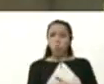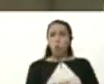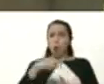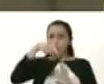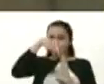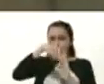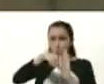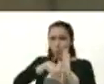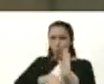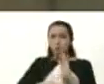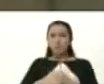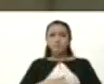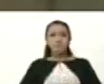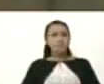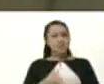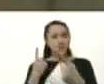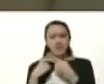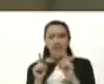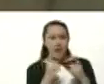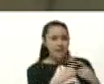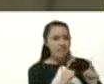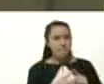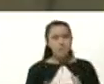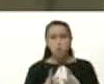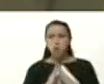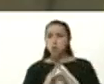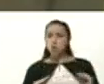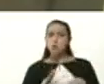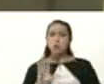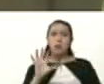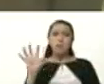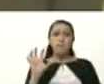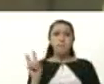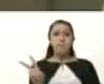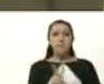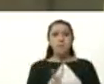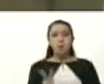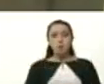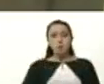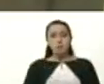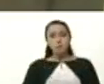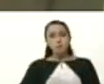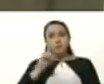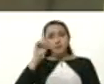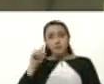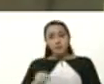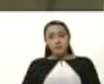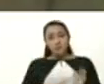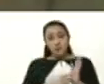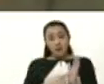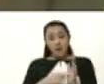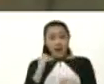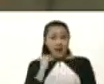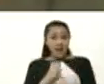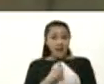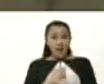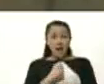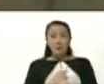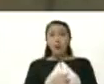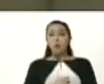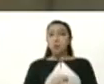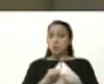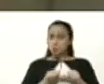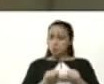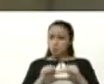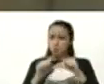profunda, diversa, de todo nuestro país, también se refleja en ese trabajo su